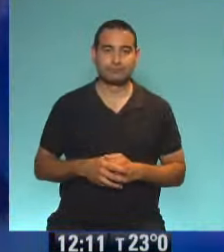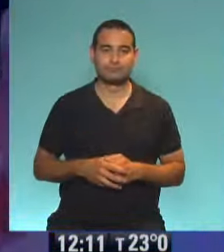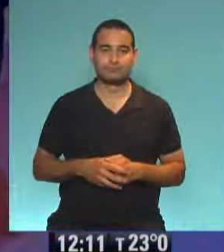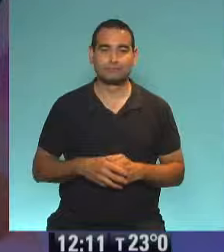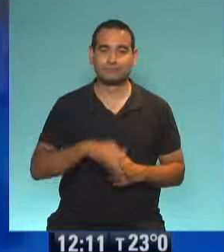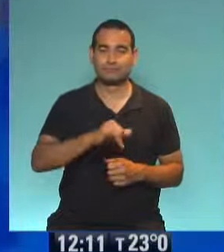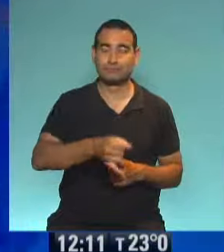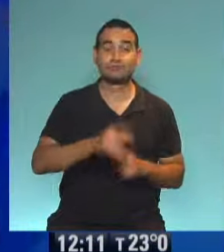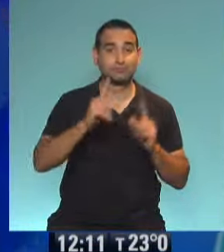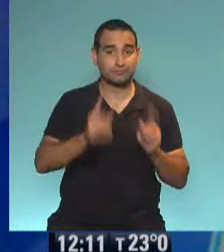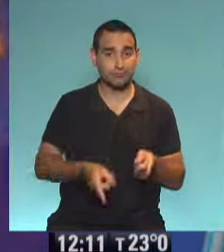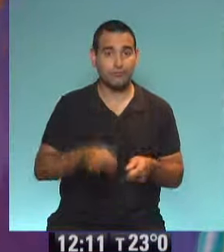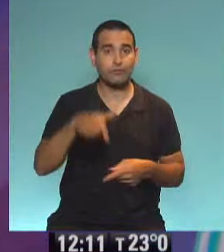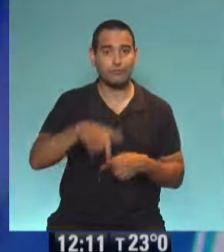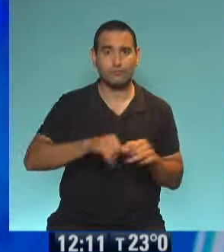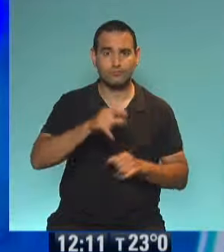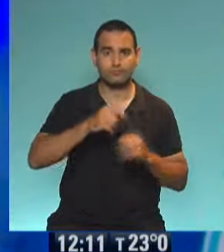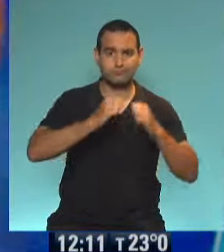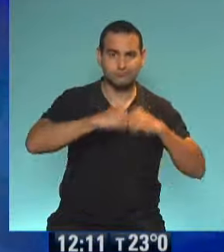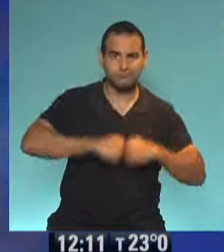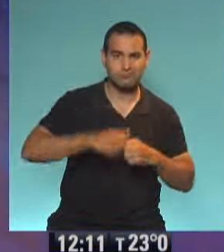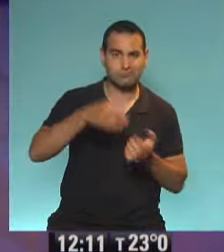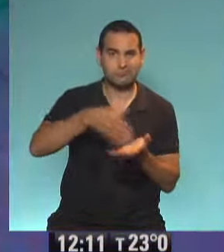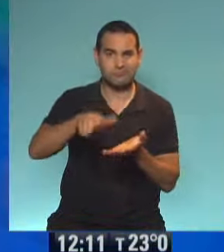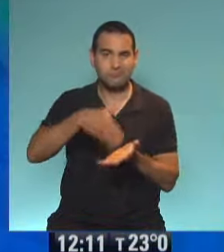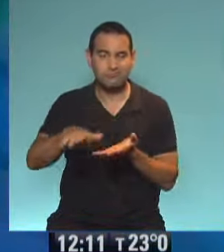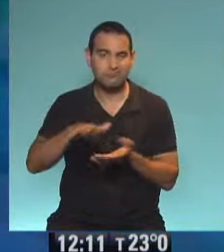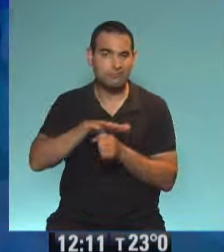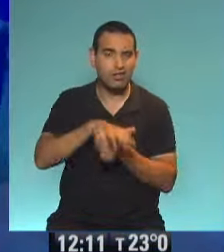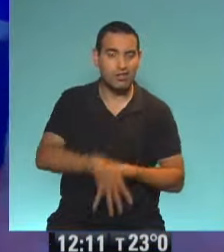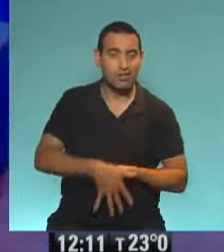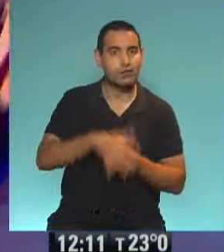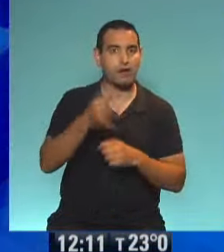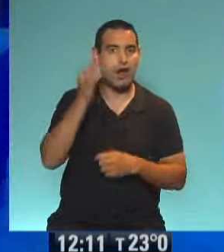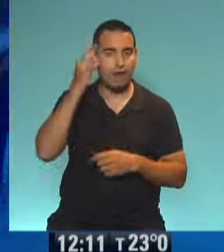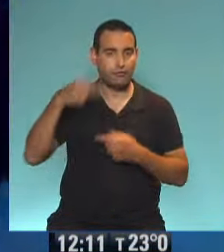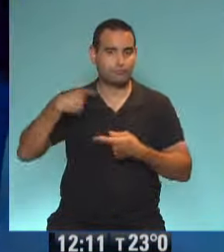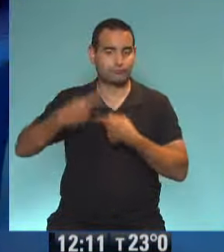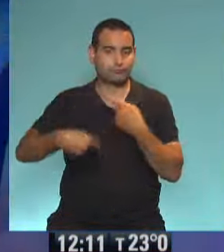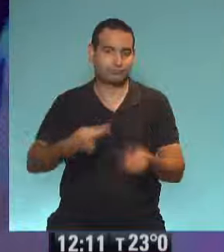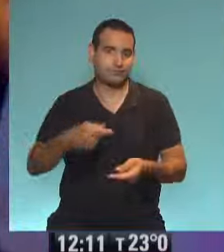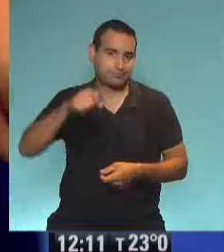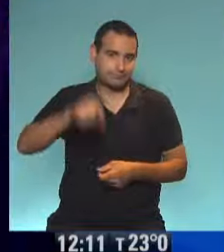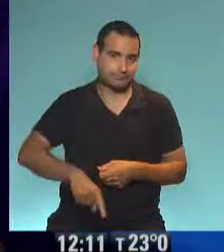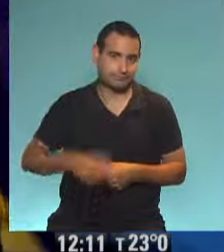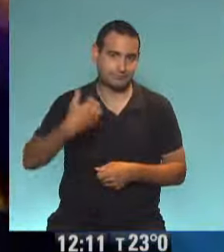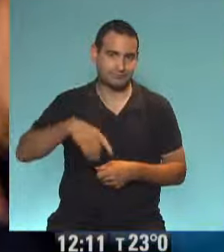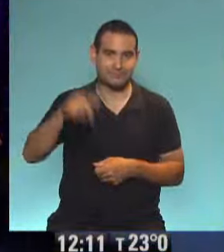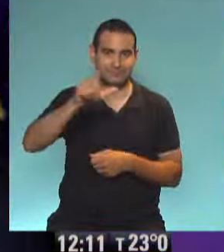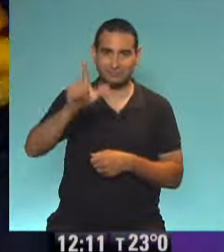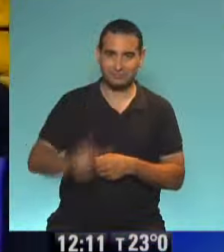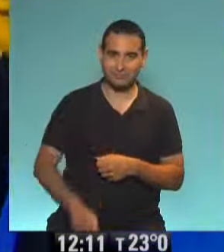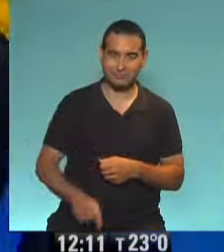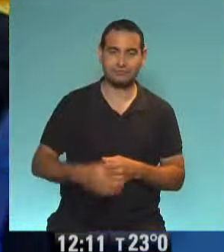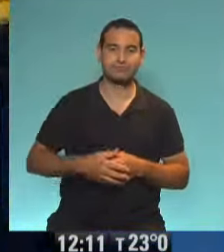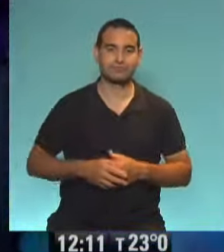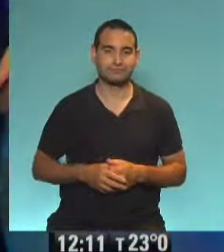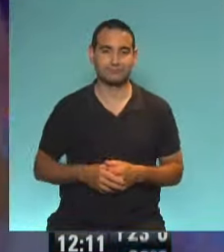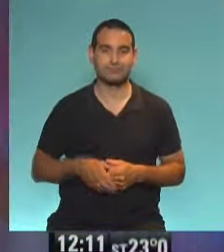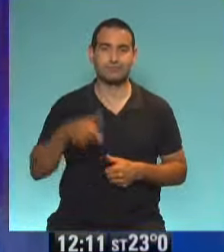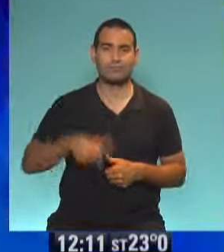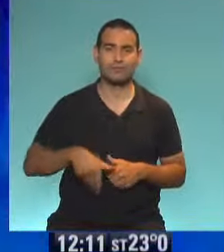sí, también de ocultamiento y discriminación. Lo afro está en la esencia de nuestra nación, de esta nación. Basta ya